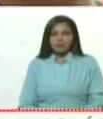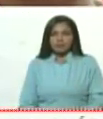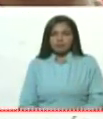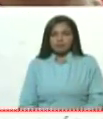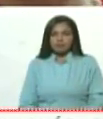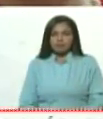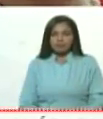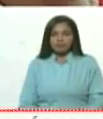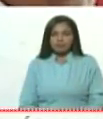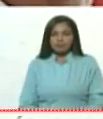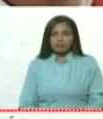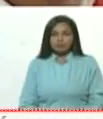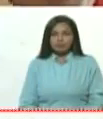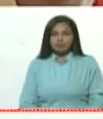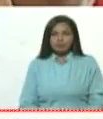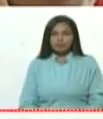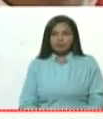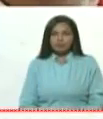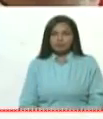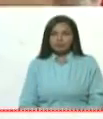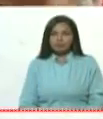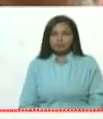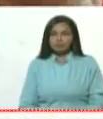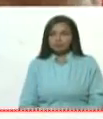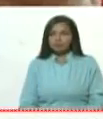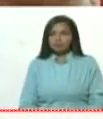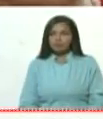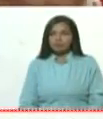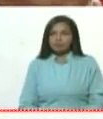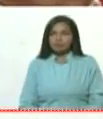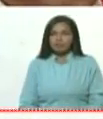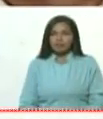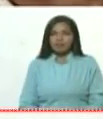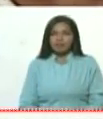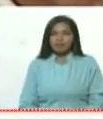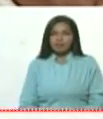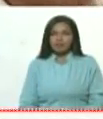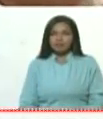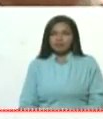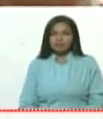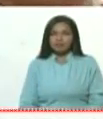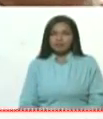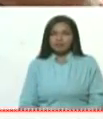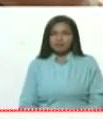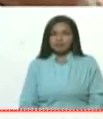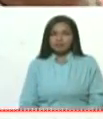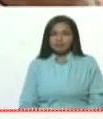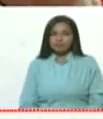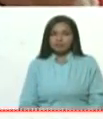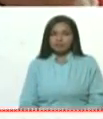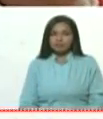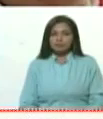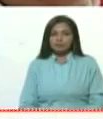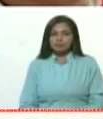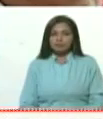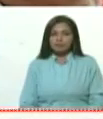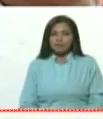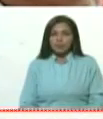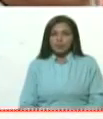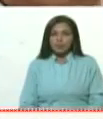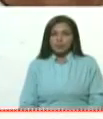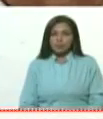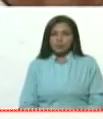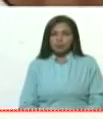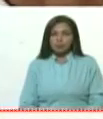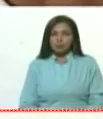señalado, en el marco del despliegue en ofensiva de la cultura que usted ha aprobado recientemente, nosotros en